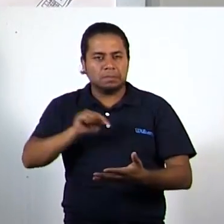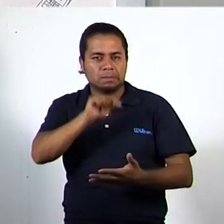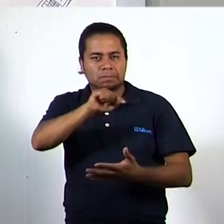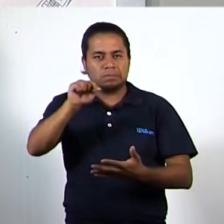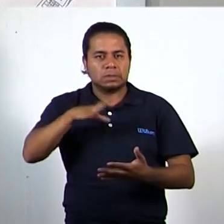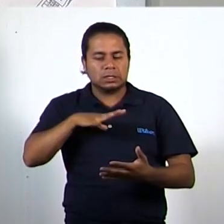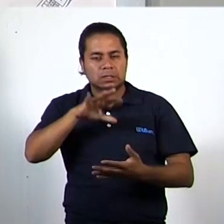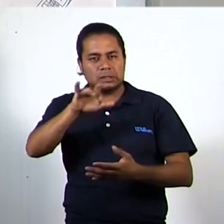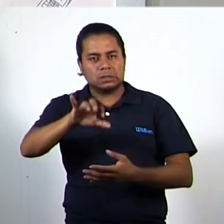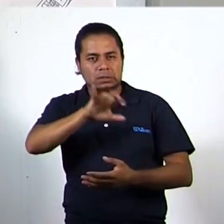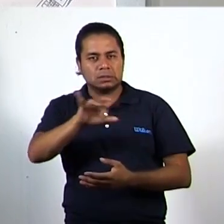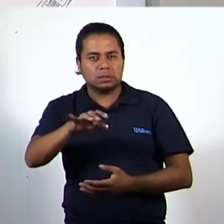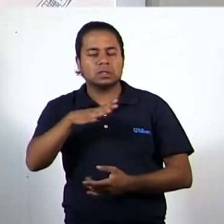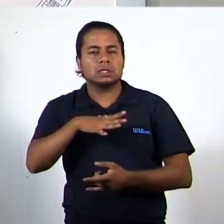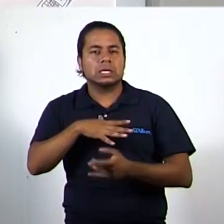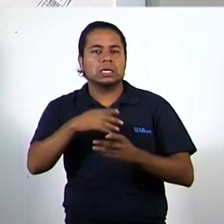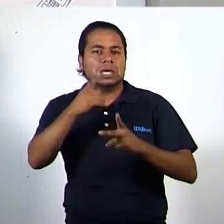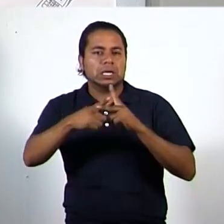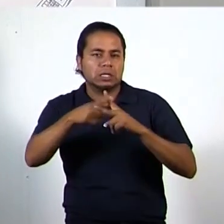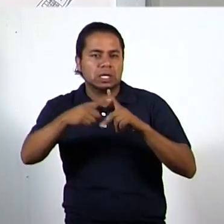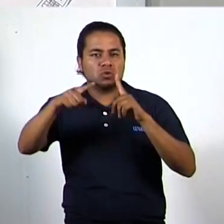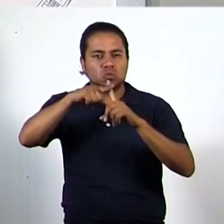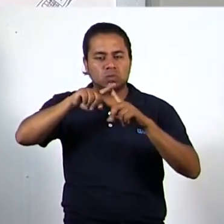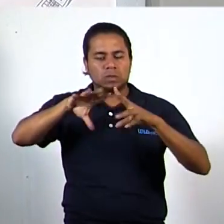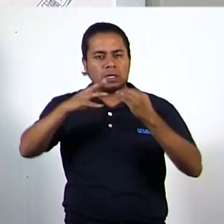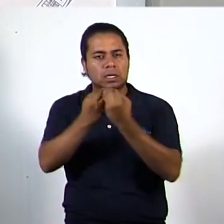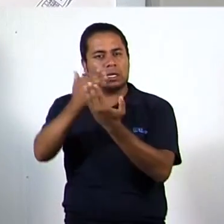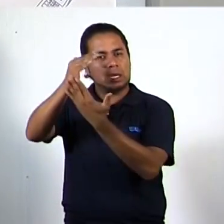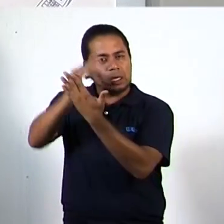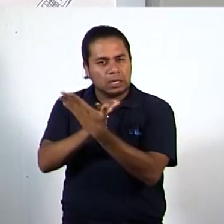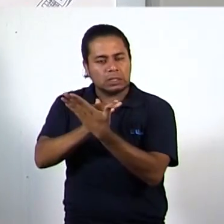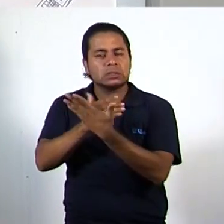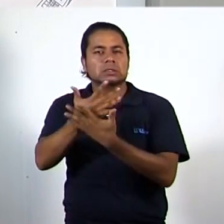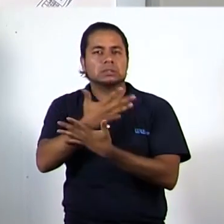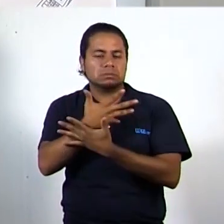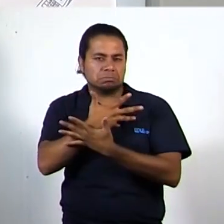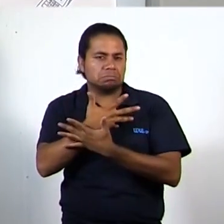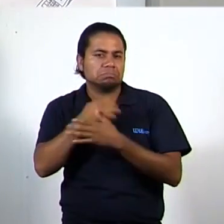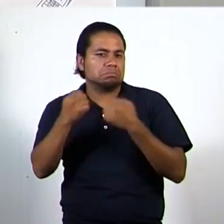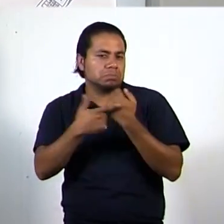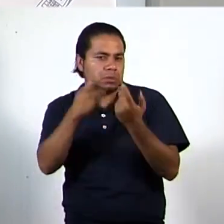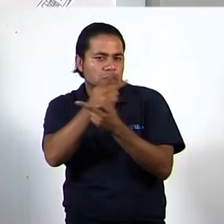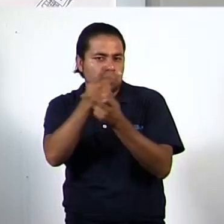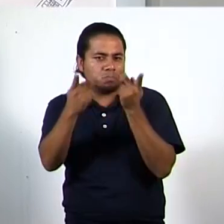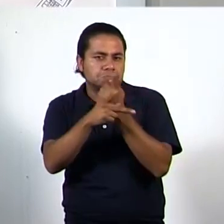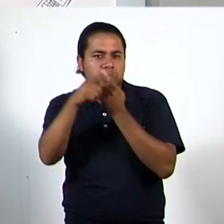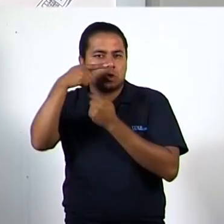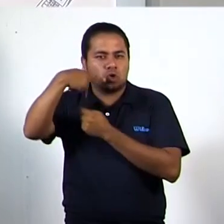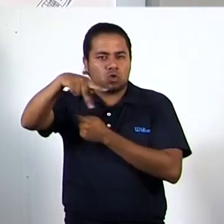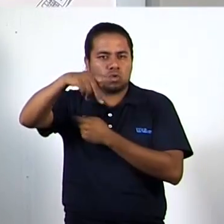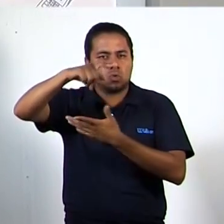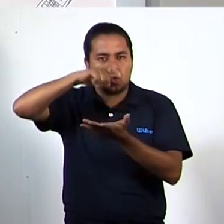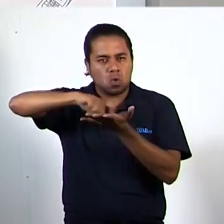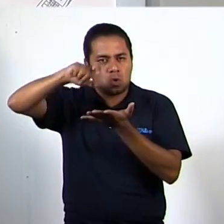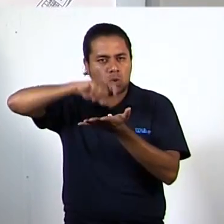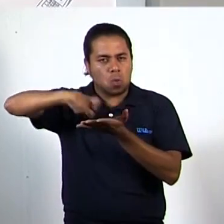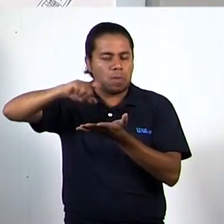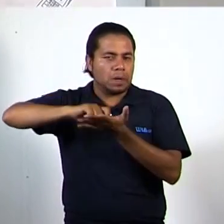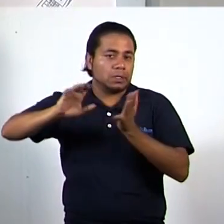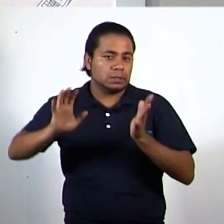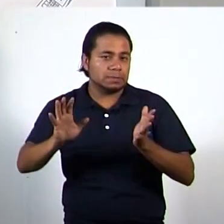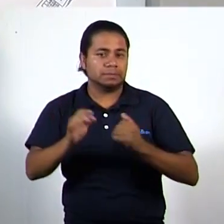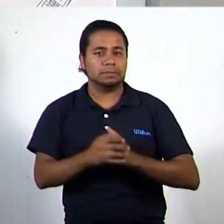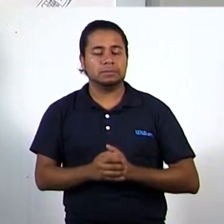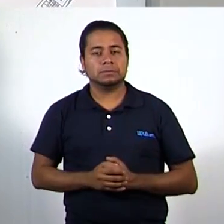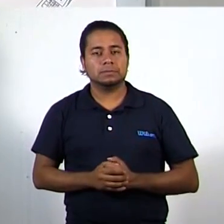donde hacen un cálculo, alguna suma, alguna resta de los productos que tú estás comprando o consumiendo.